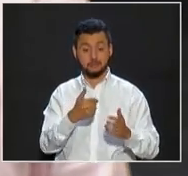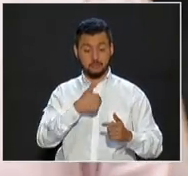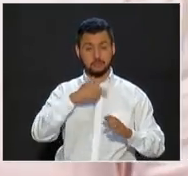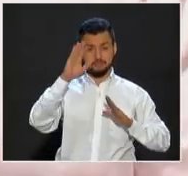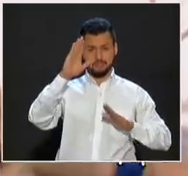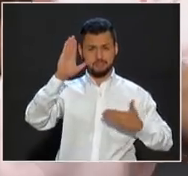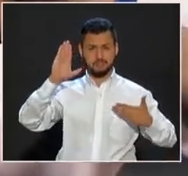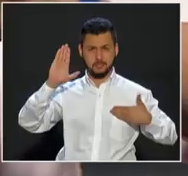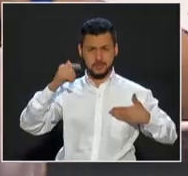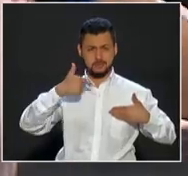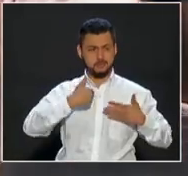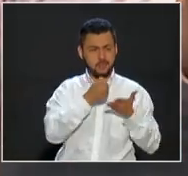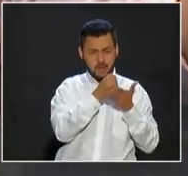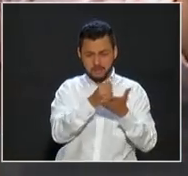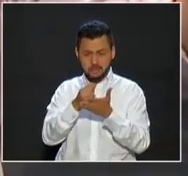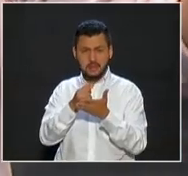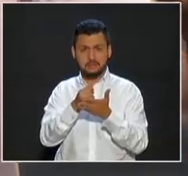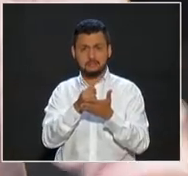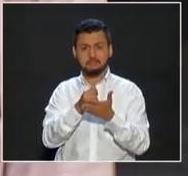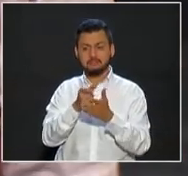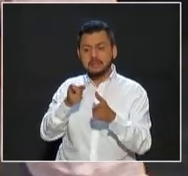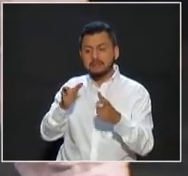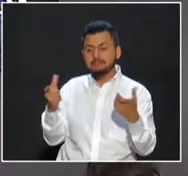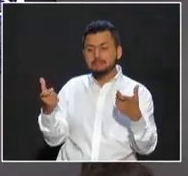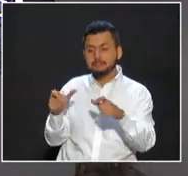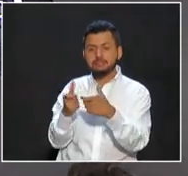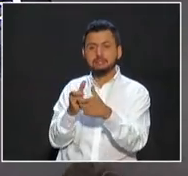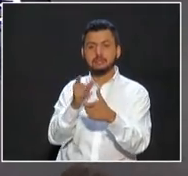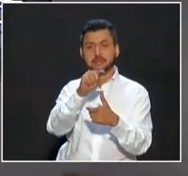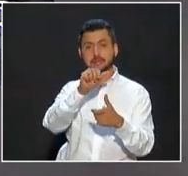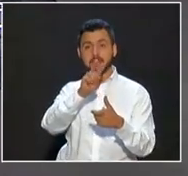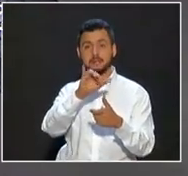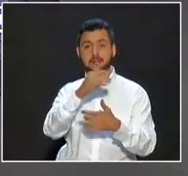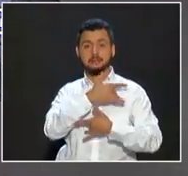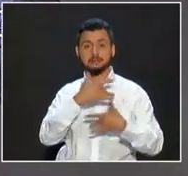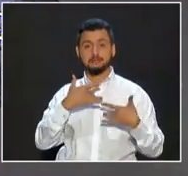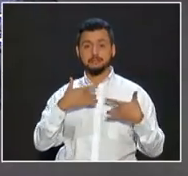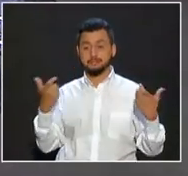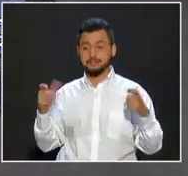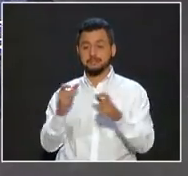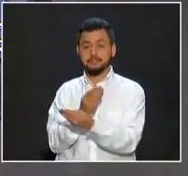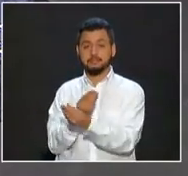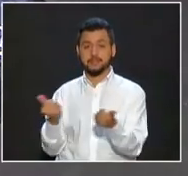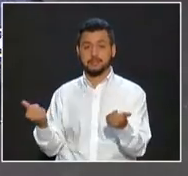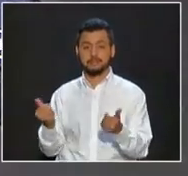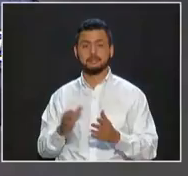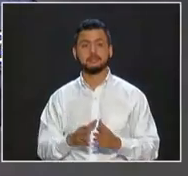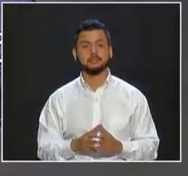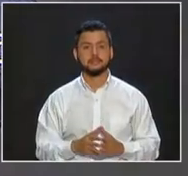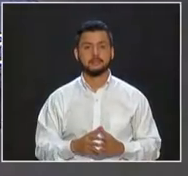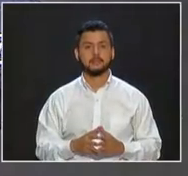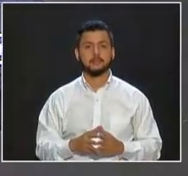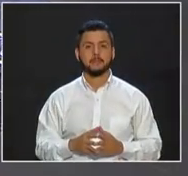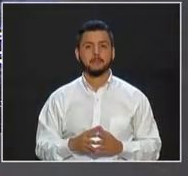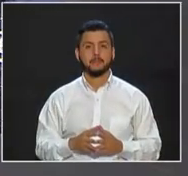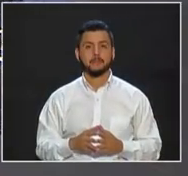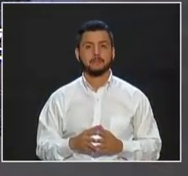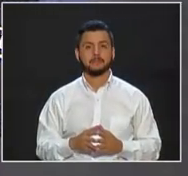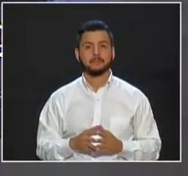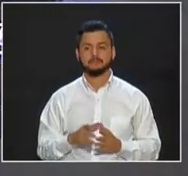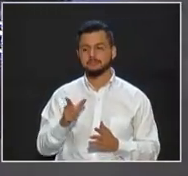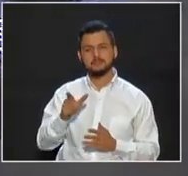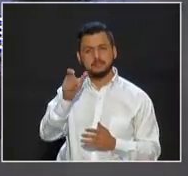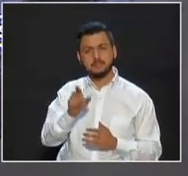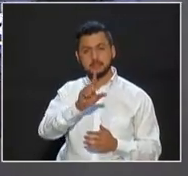estamos comprometidos no soy de la social baja nería en su turno candidato felipe para operar bien esta pregunta